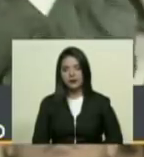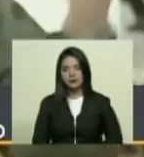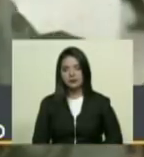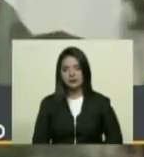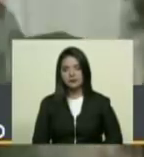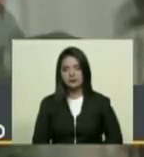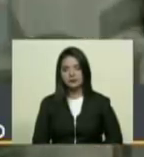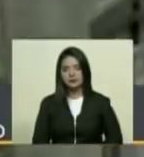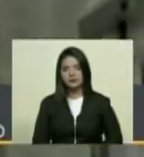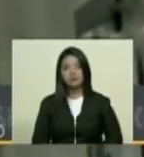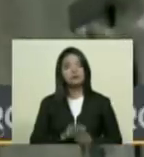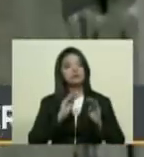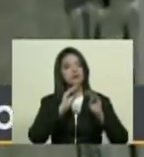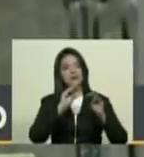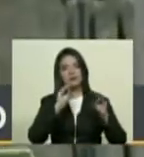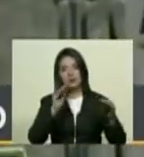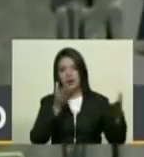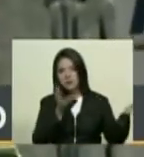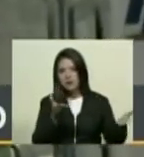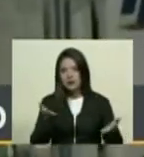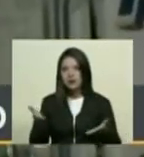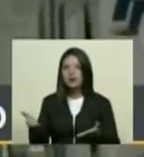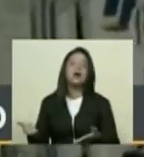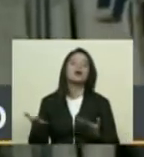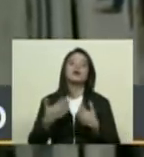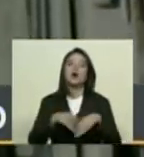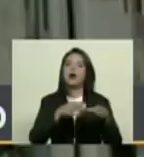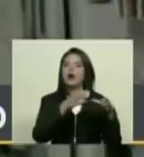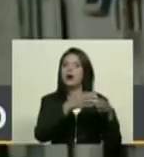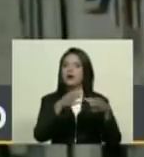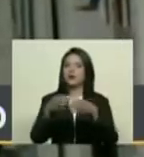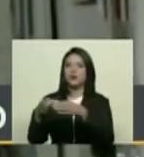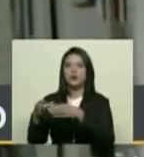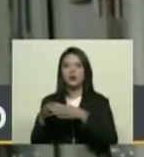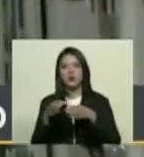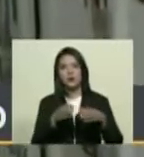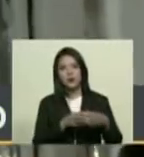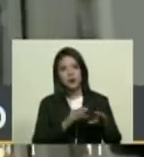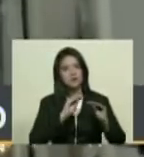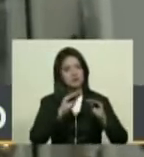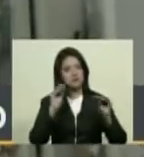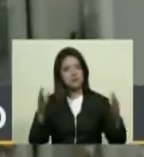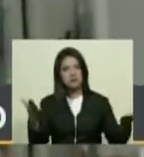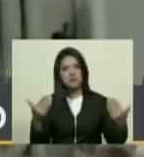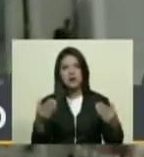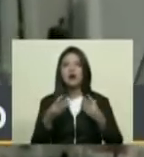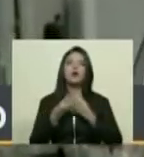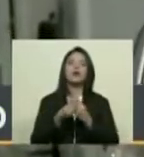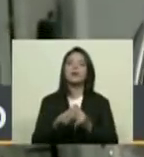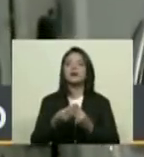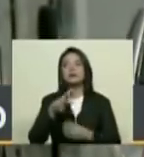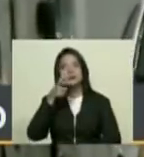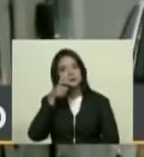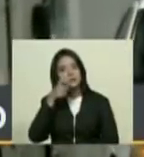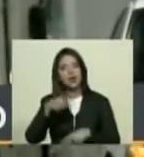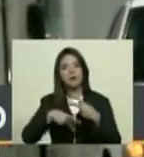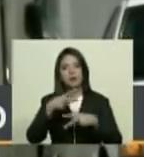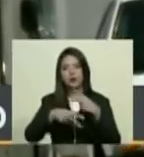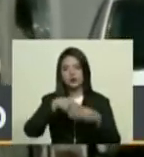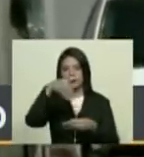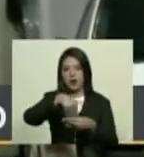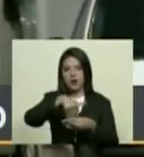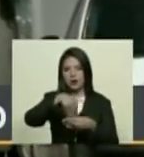estemos invitando a organismos multilaterales para acompañar, para observar el proceso